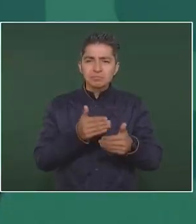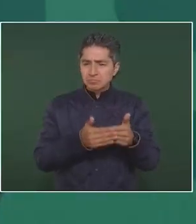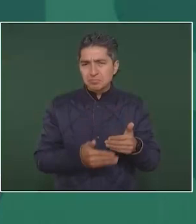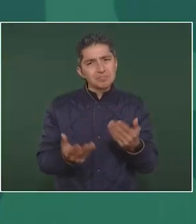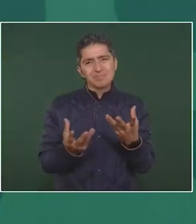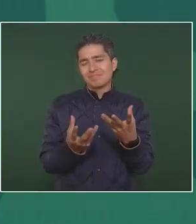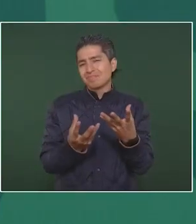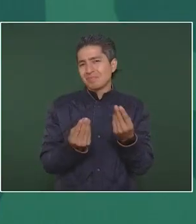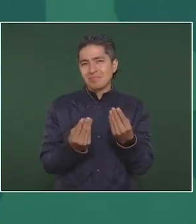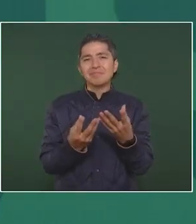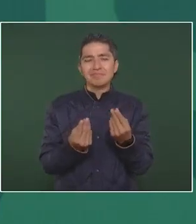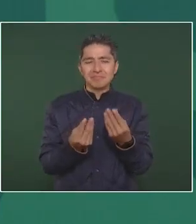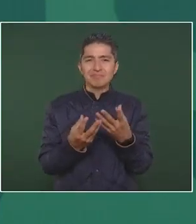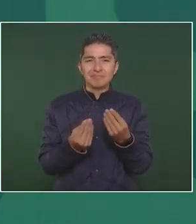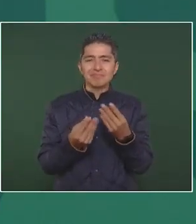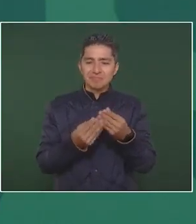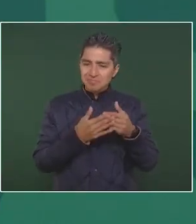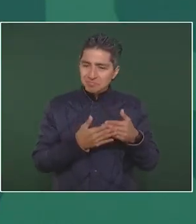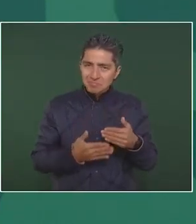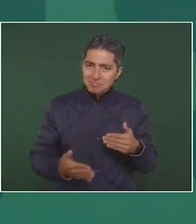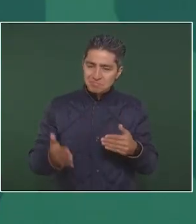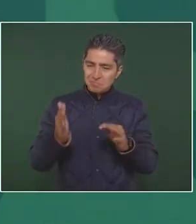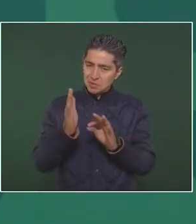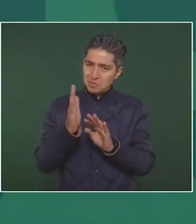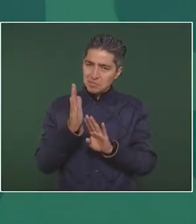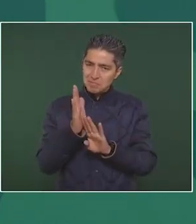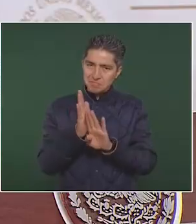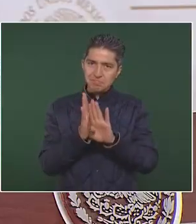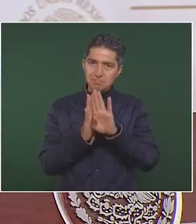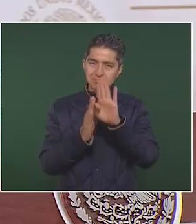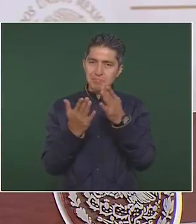bastante en todos los terrenos,